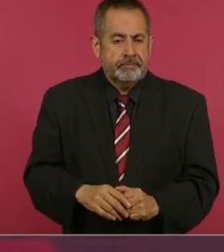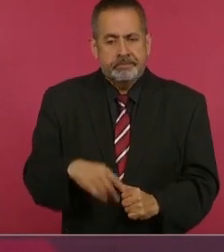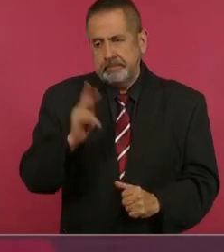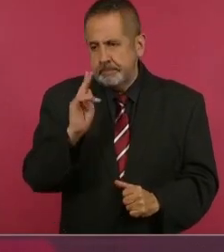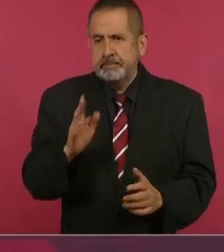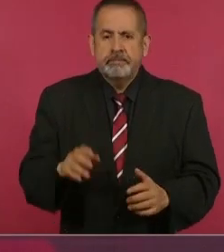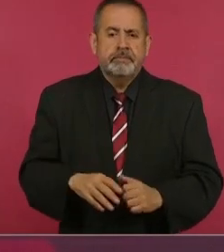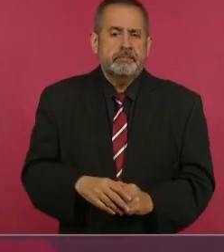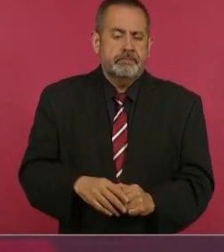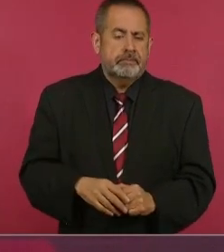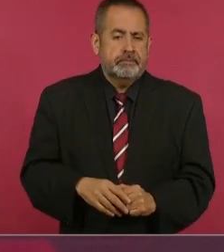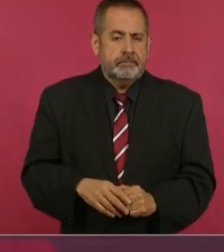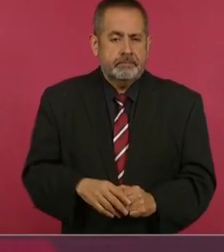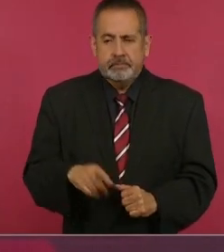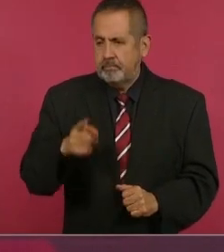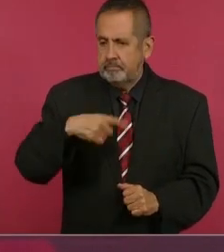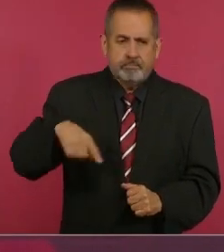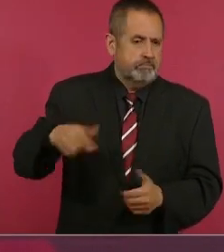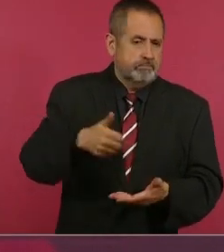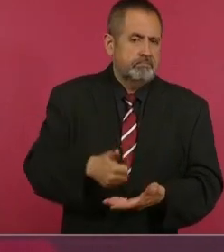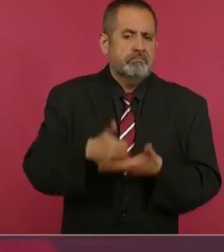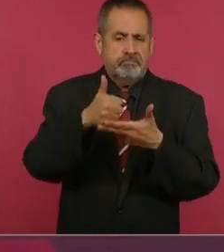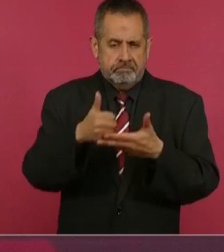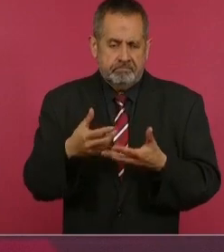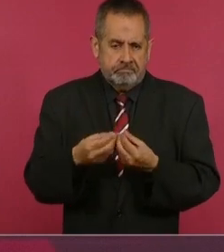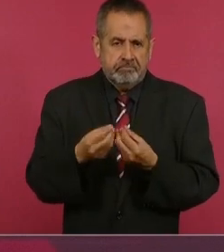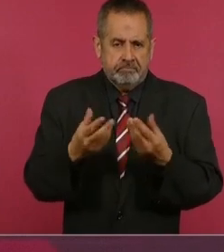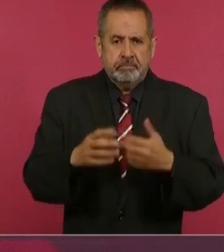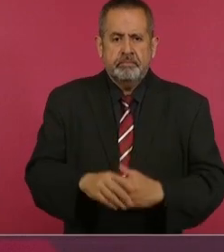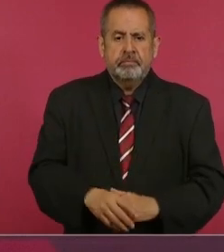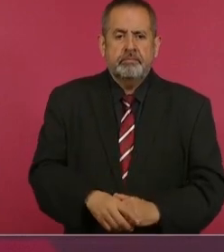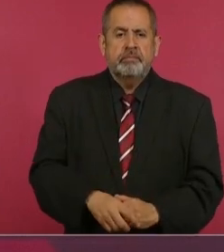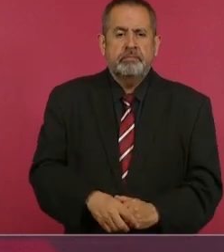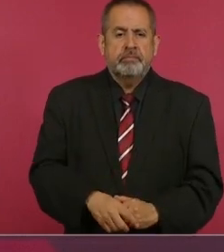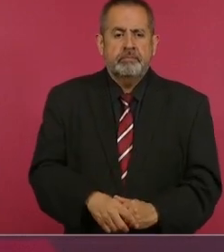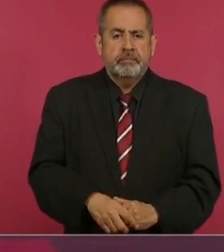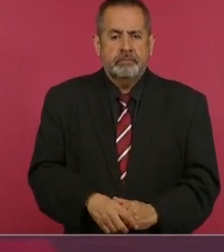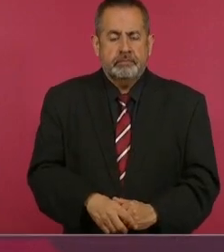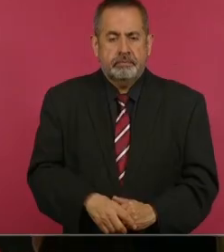Pero que nos ayuden todos, ¿no?